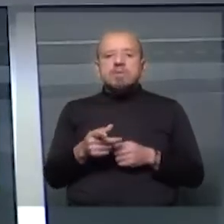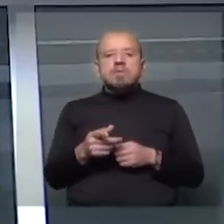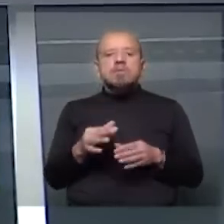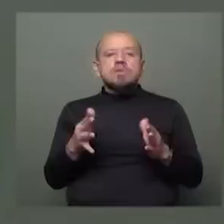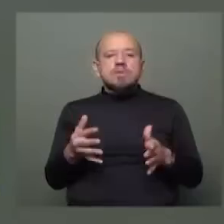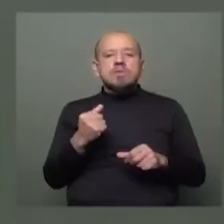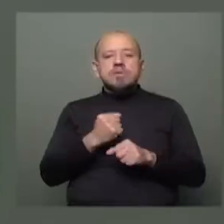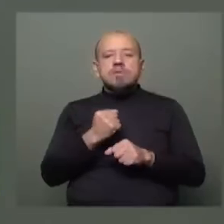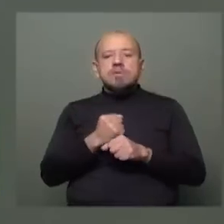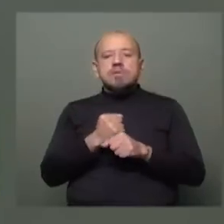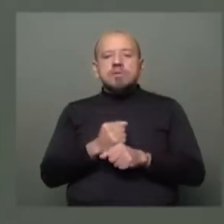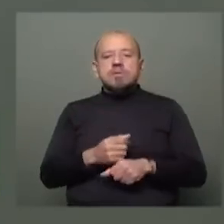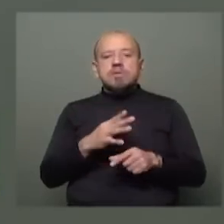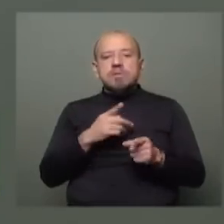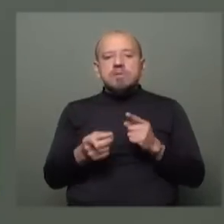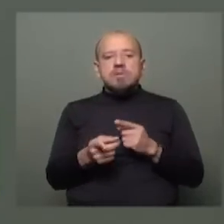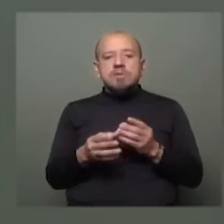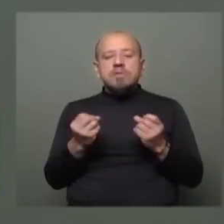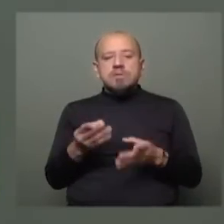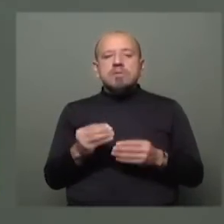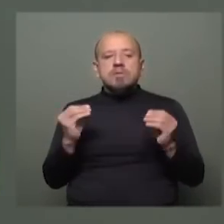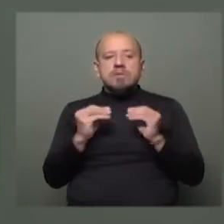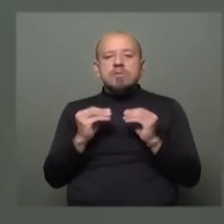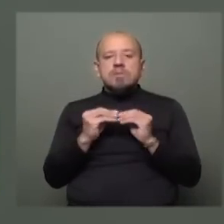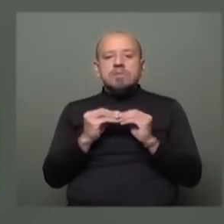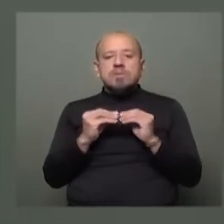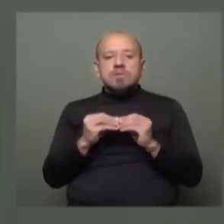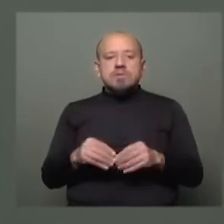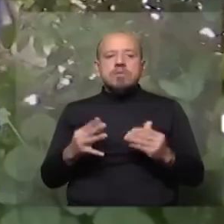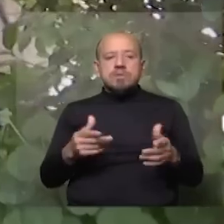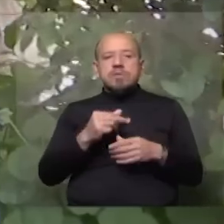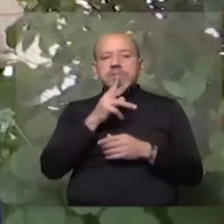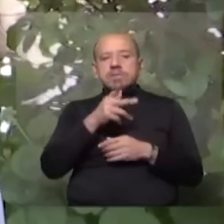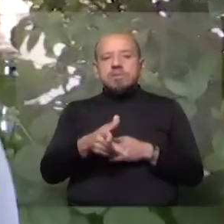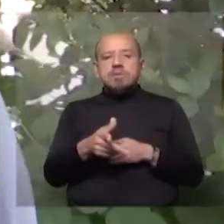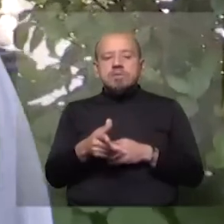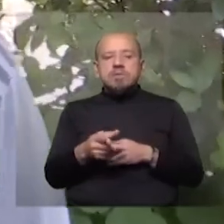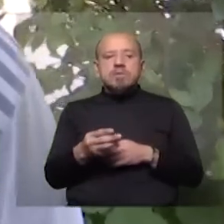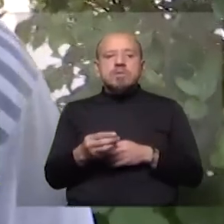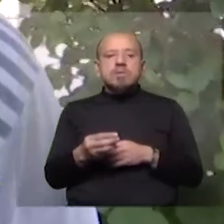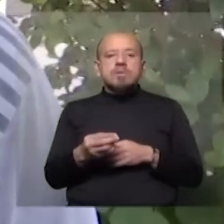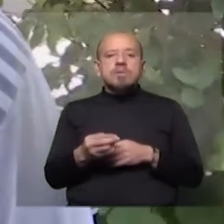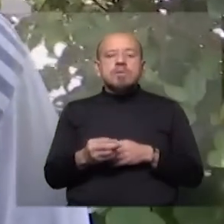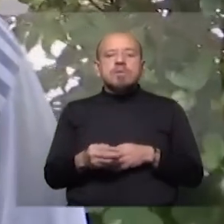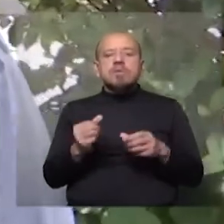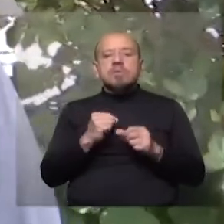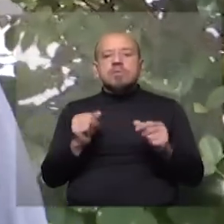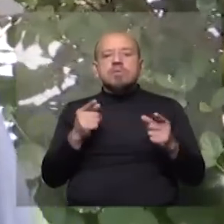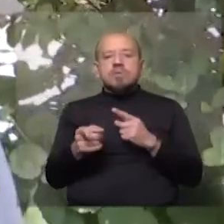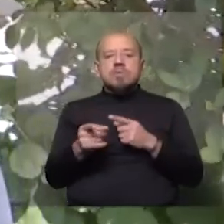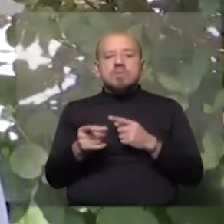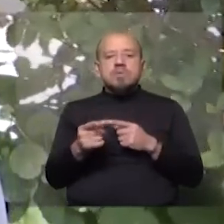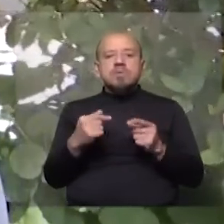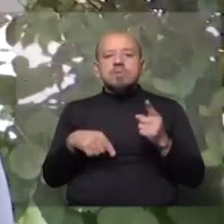el trabajo que se pasa en ese sentido porque las compañeras muchas veces andan con los hijos a cuesta este logramos este este días